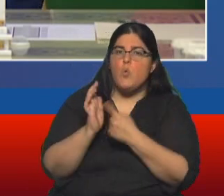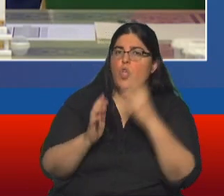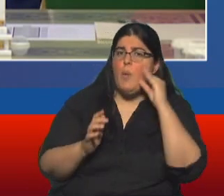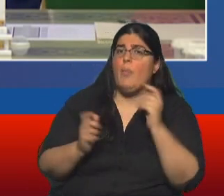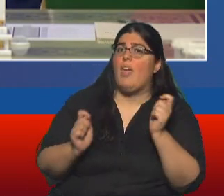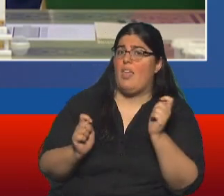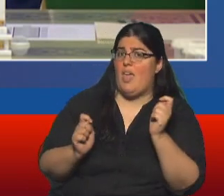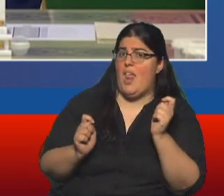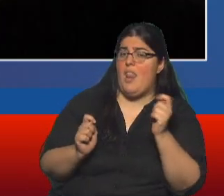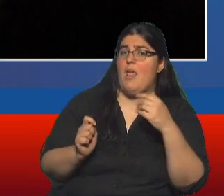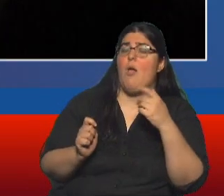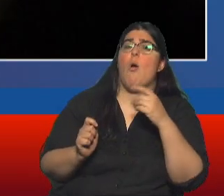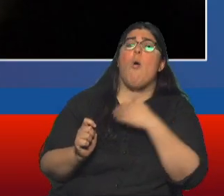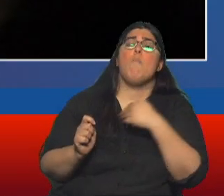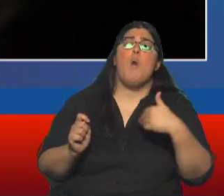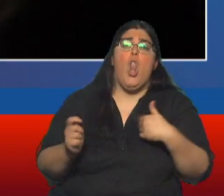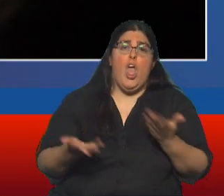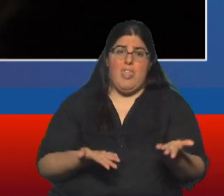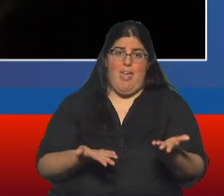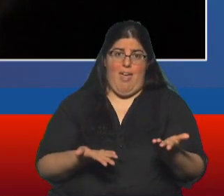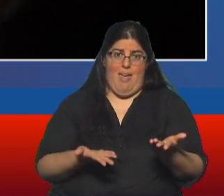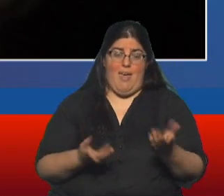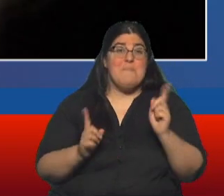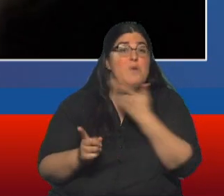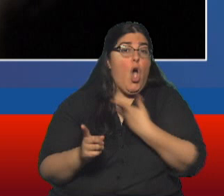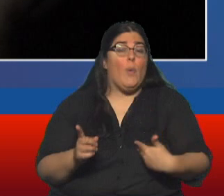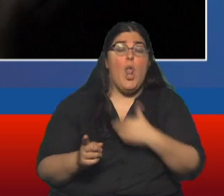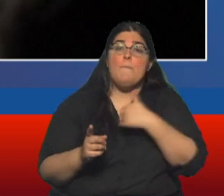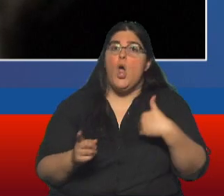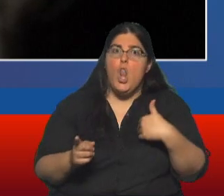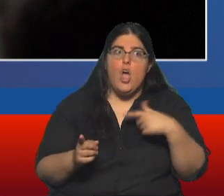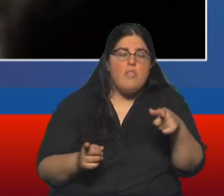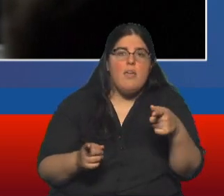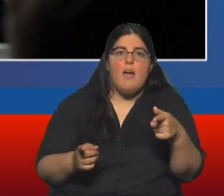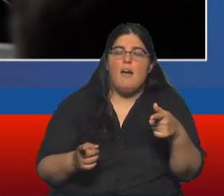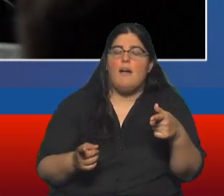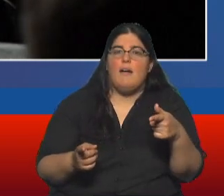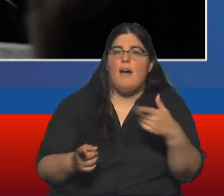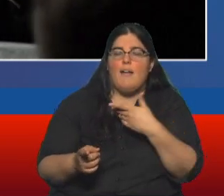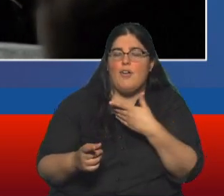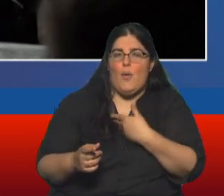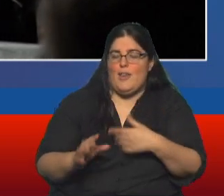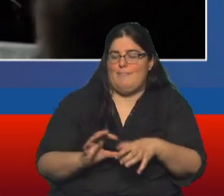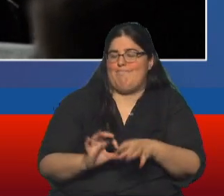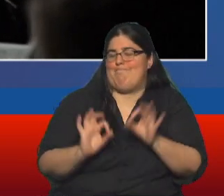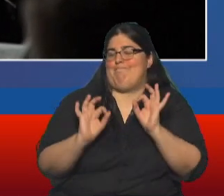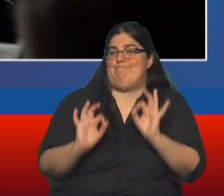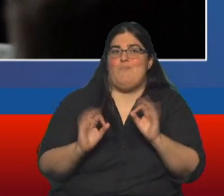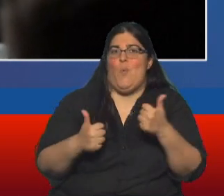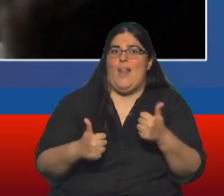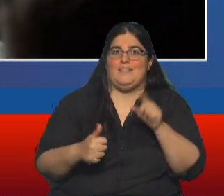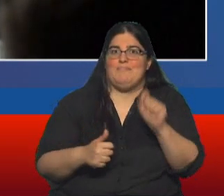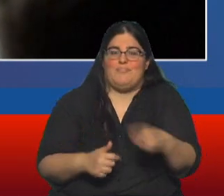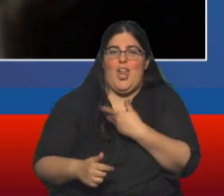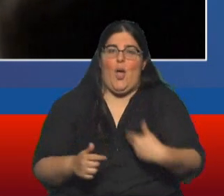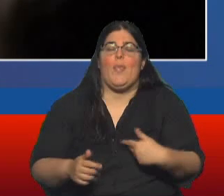fundamental en este conflicto, que es Polonia. Y al gobierno polaco, esta situación le viene realmente muy bien, porque el gobierno polaco, Polonia